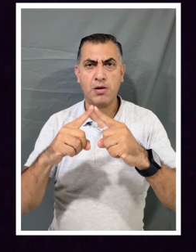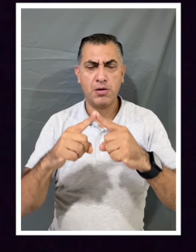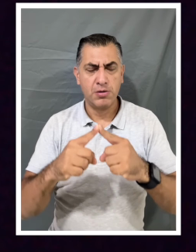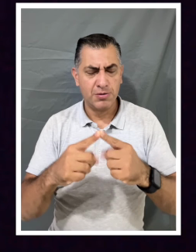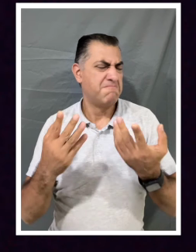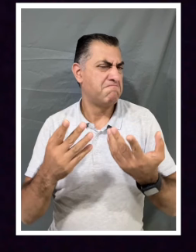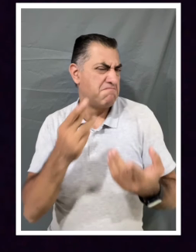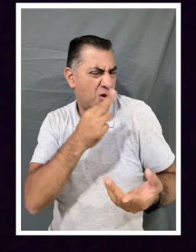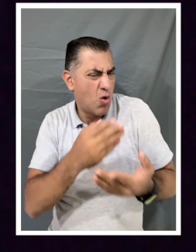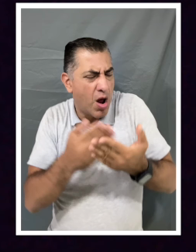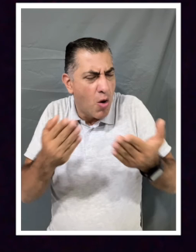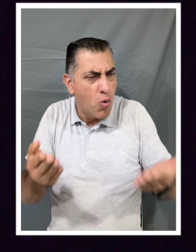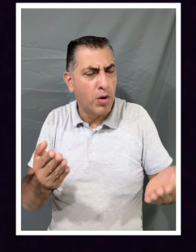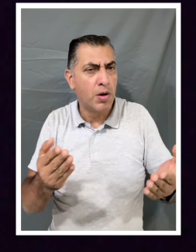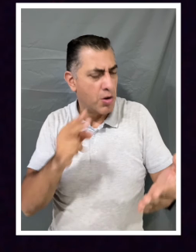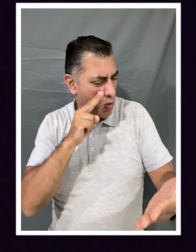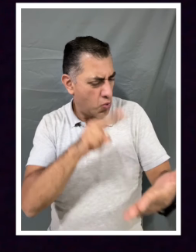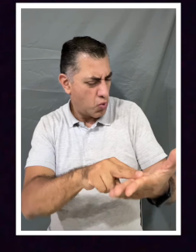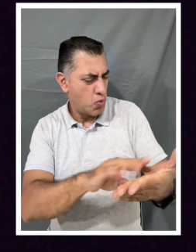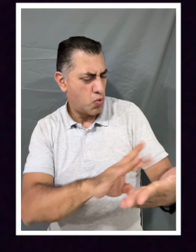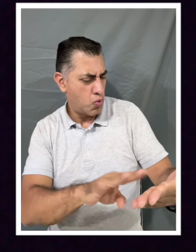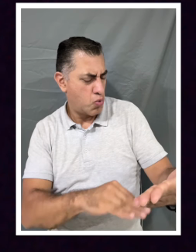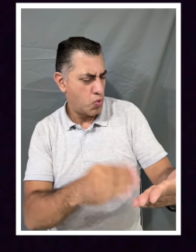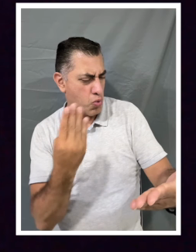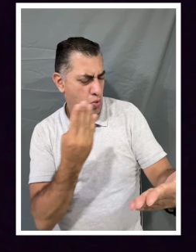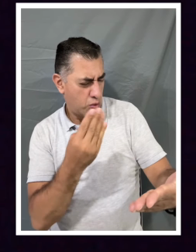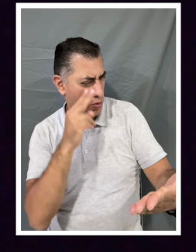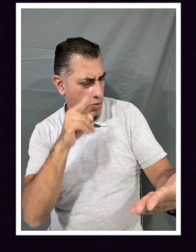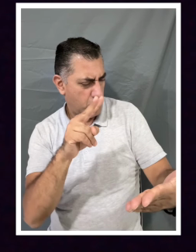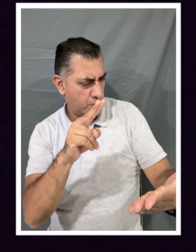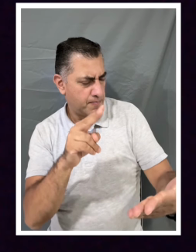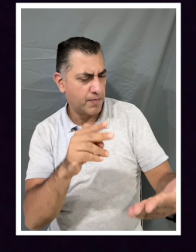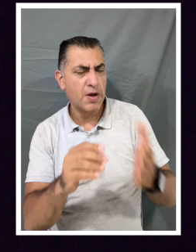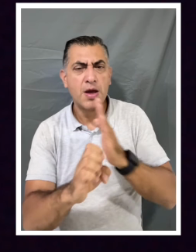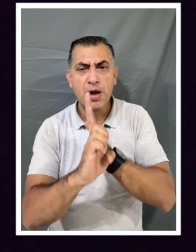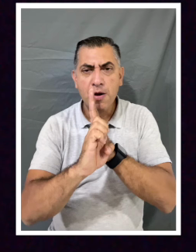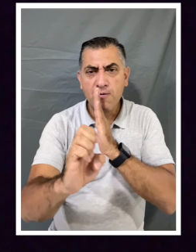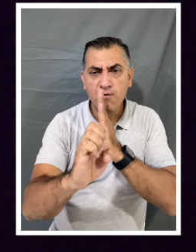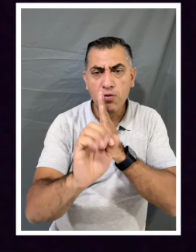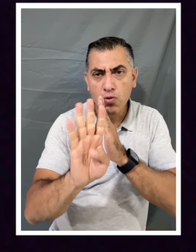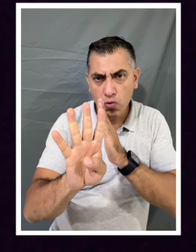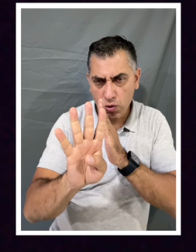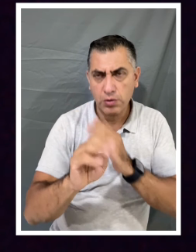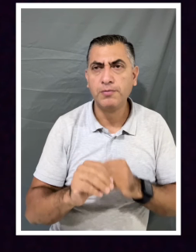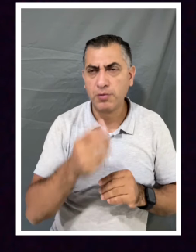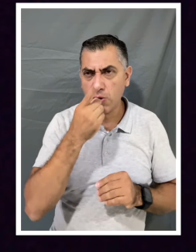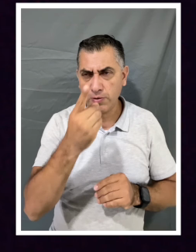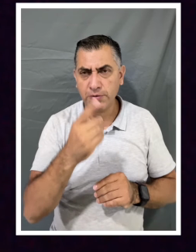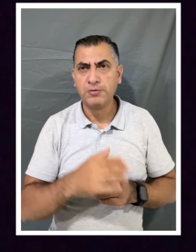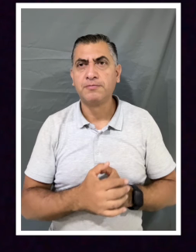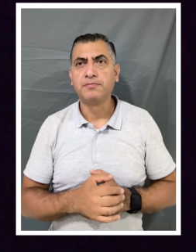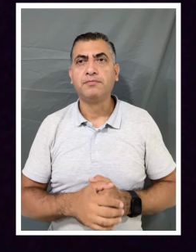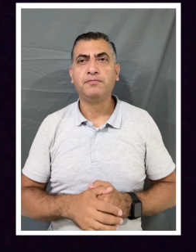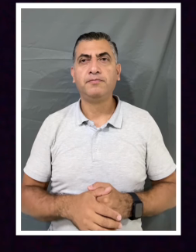leemos la Biblia y luego ponemos este tiempo en manos de Dios Fíjate lo que dice Efesios 4 del 4 al 16 es un versículo un